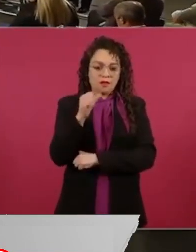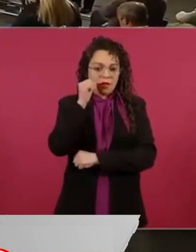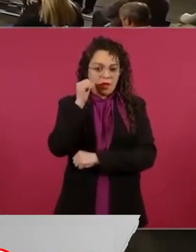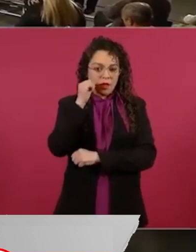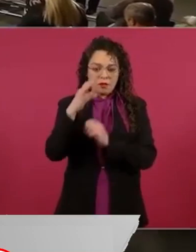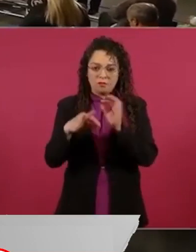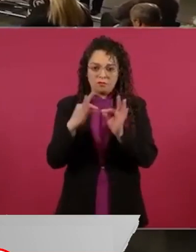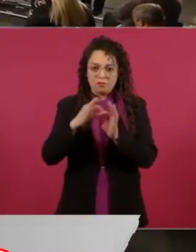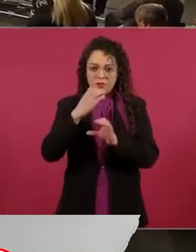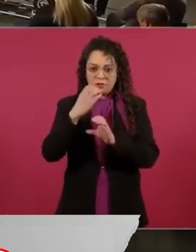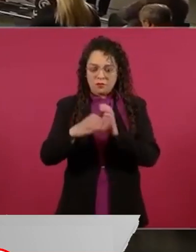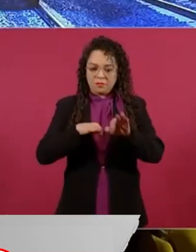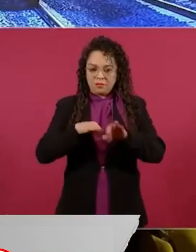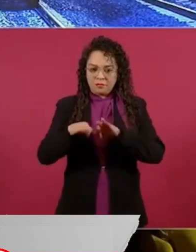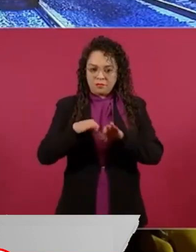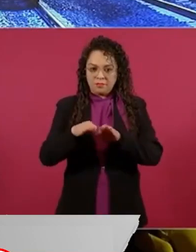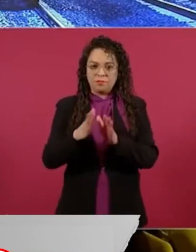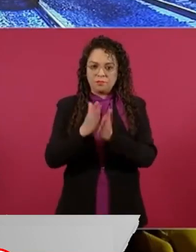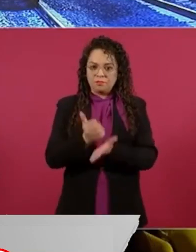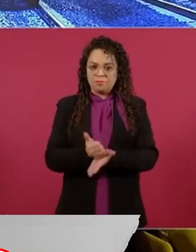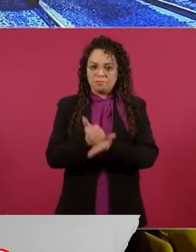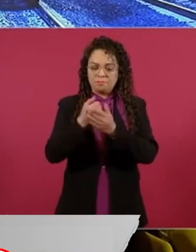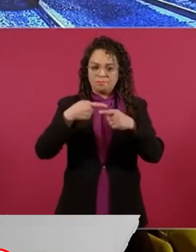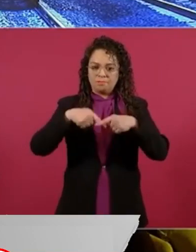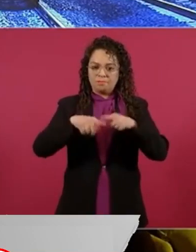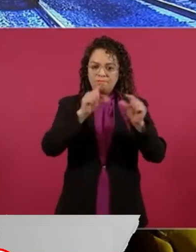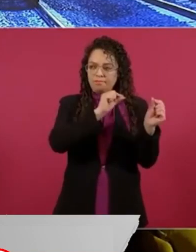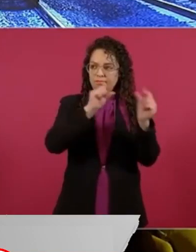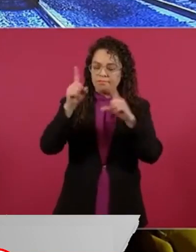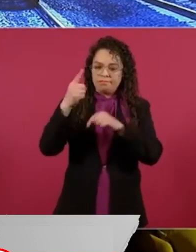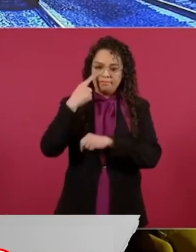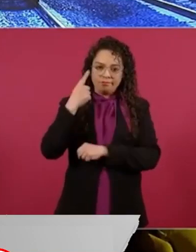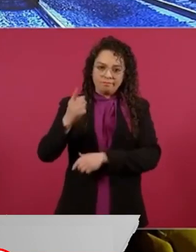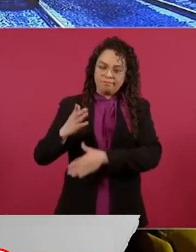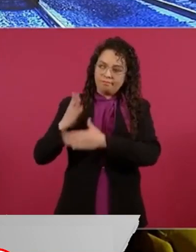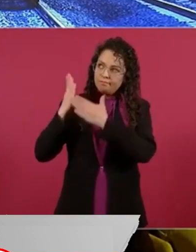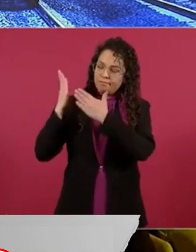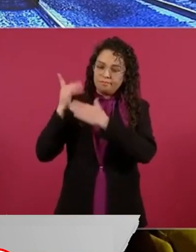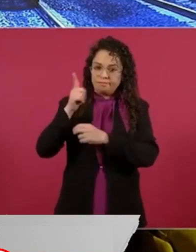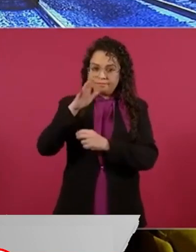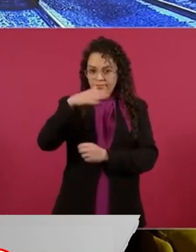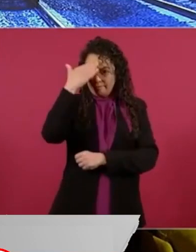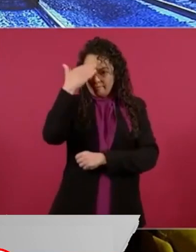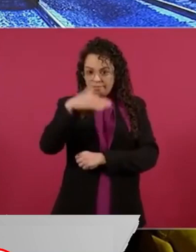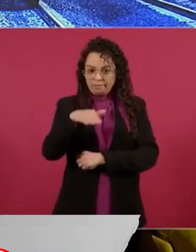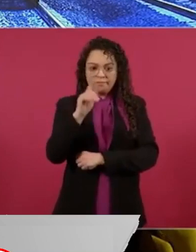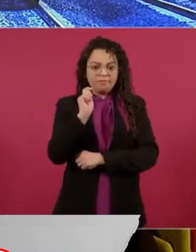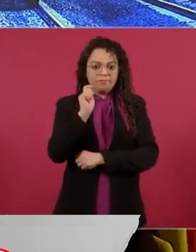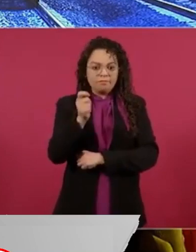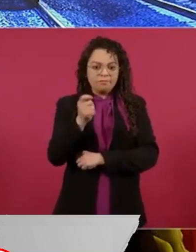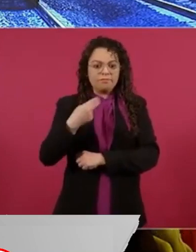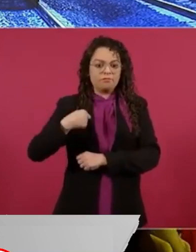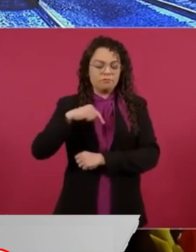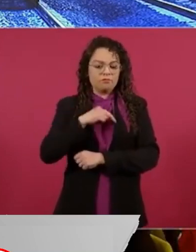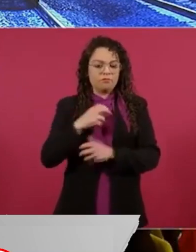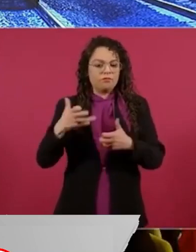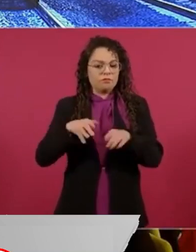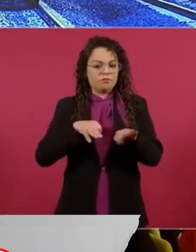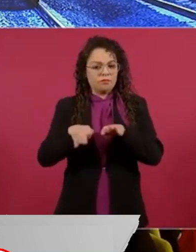ayer. Si me ayudan con la primera lámina, por favor. Ustedes han conocido de cómo hemos estado operando